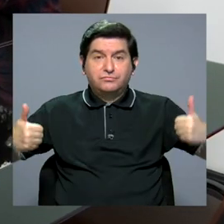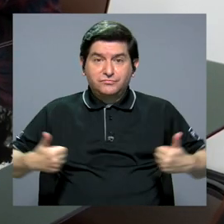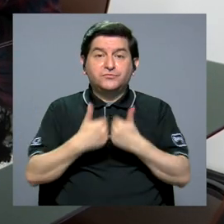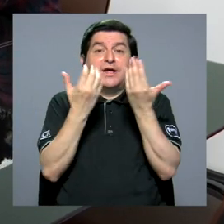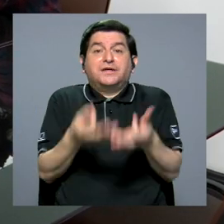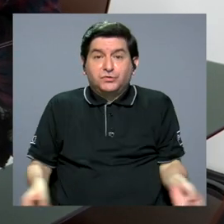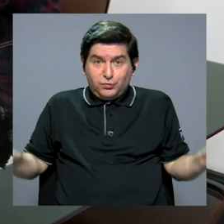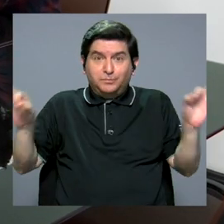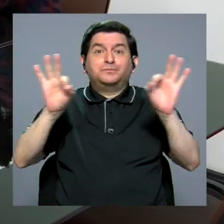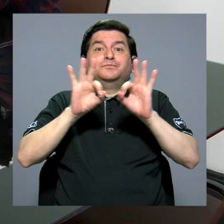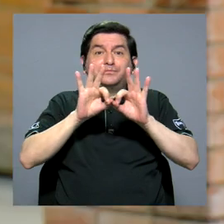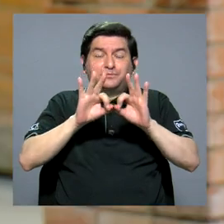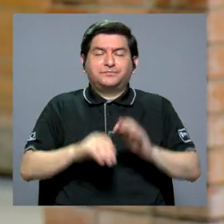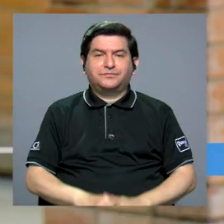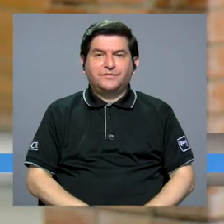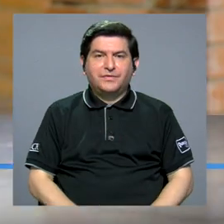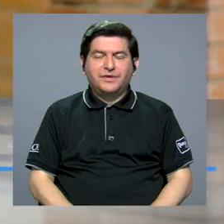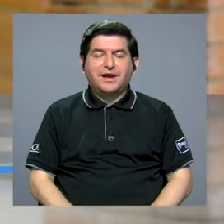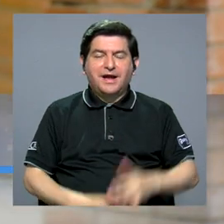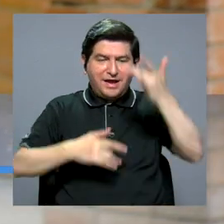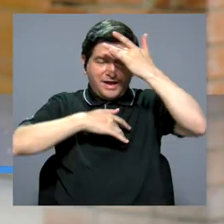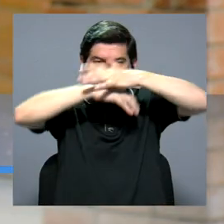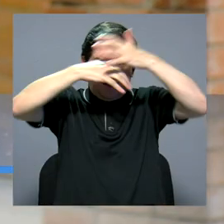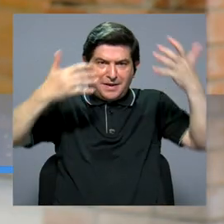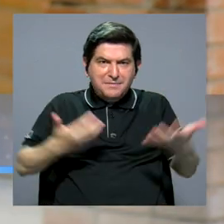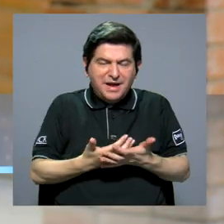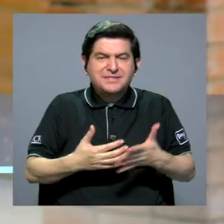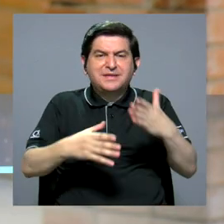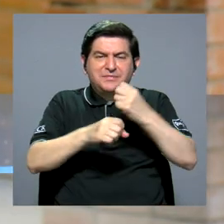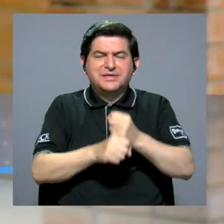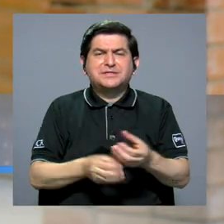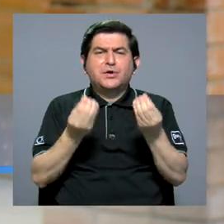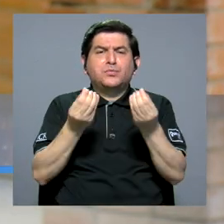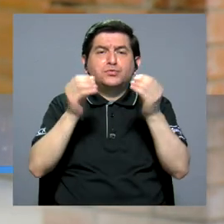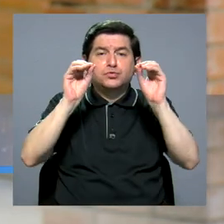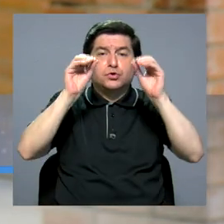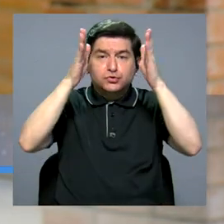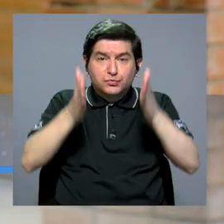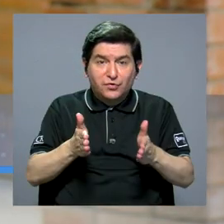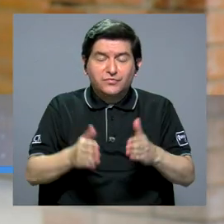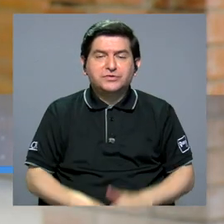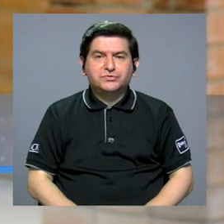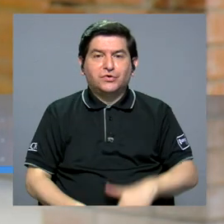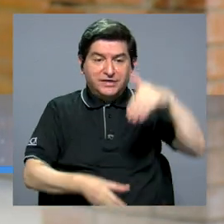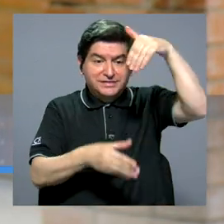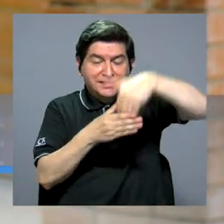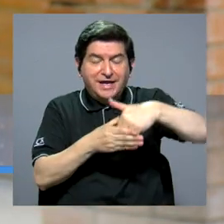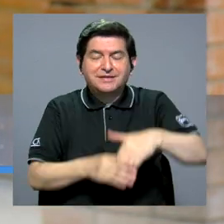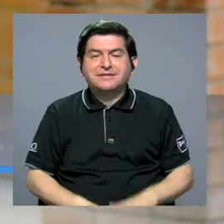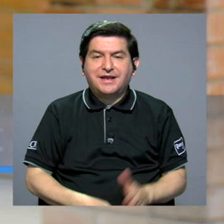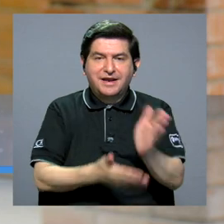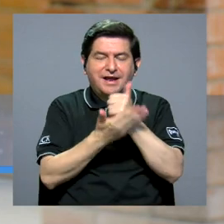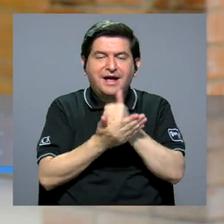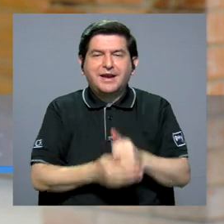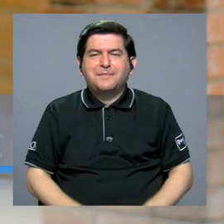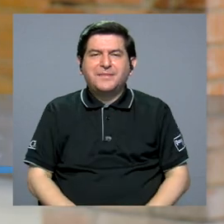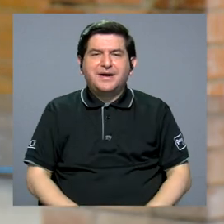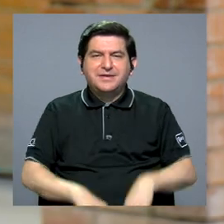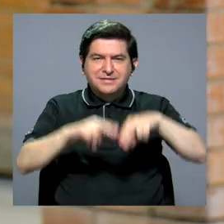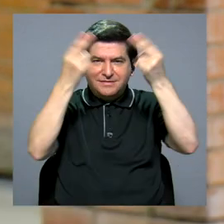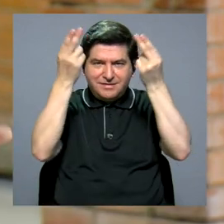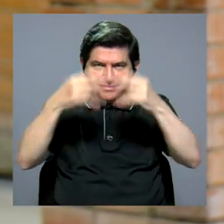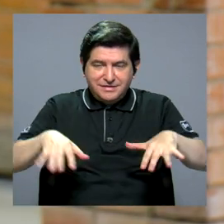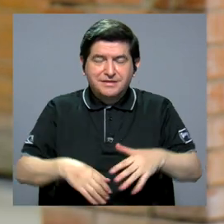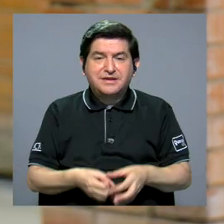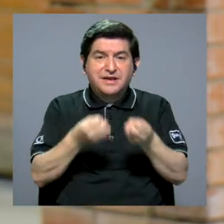retos importantes. El primero tiene que ver con lo que nos trajo la pandemia, que fue que muchas personas docentes tuvieron que entrar a la virtualidad de repente, sin haber